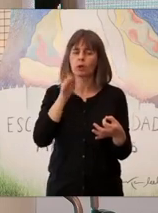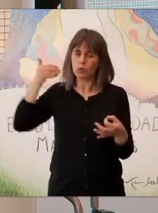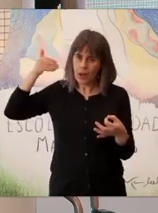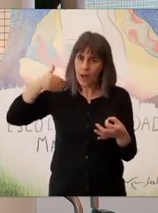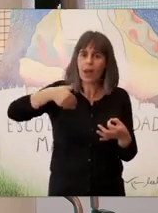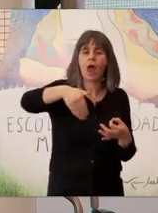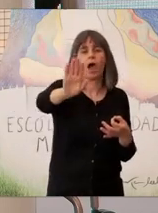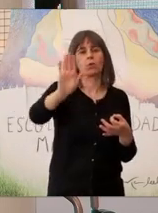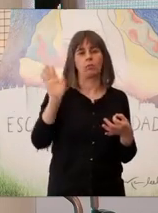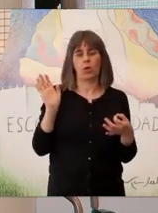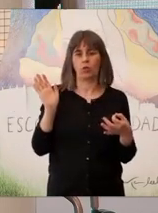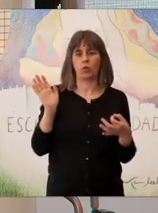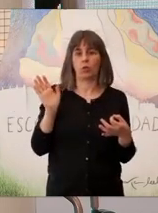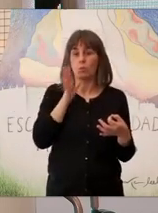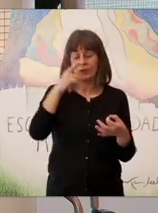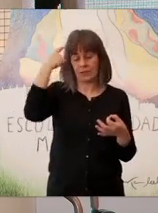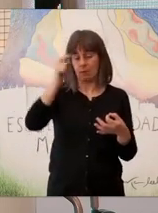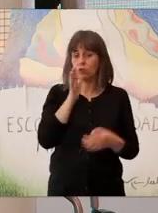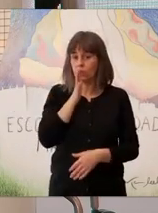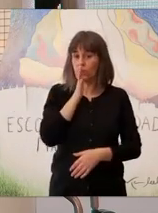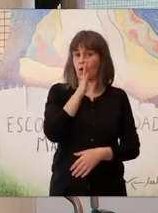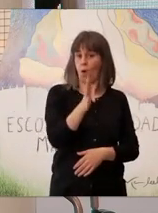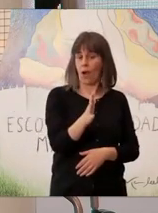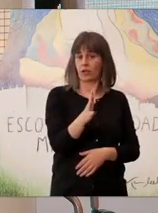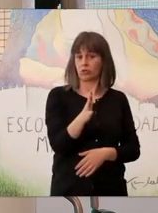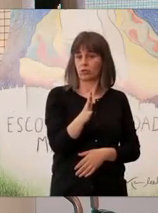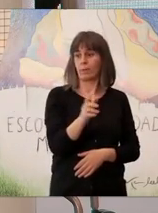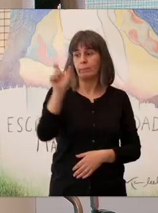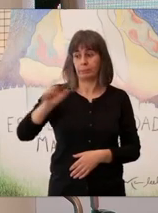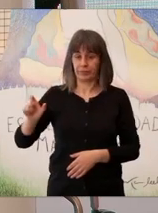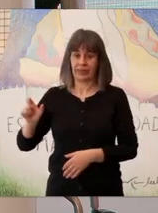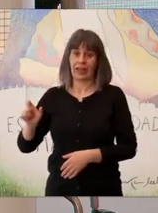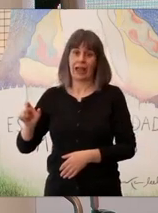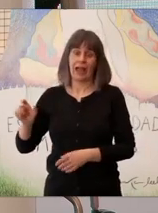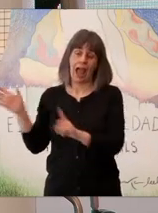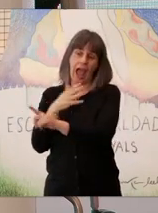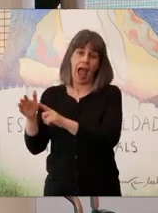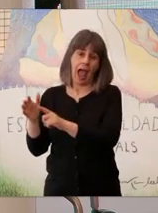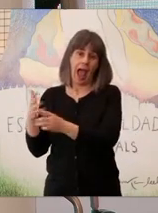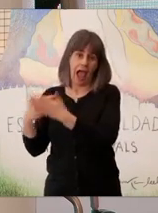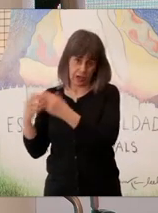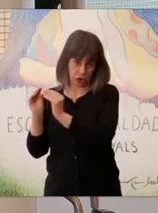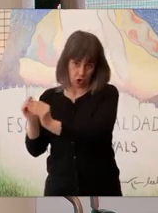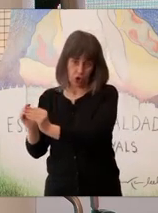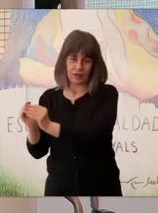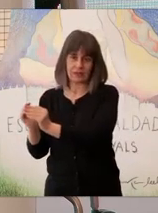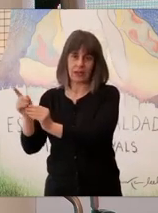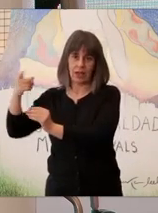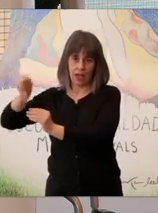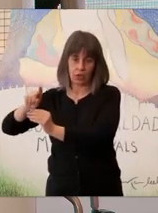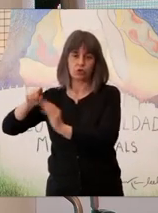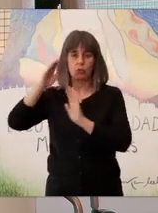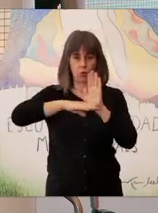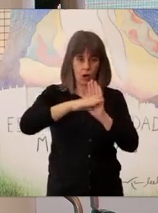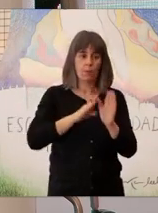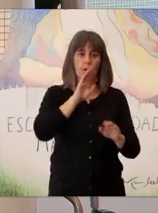porque sabemos que en 5 años los agresores que han seguido los programas reiteran mucho menos que los que no lo han seguido.